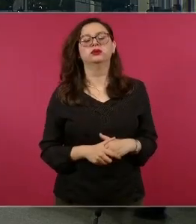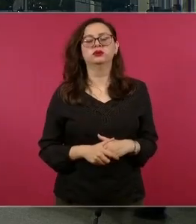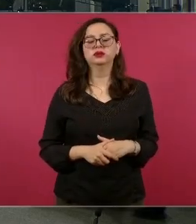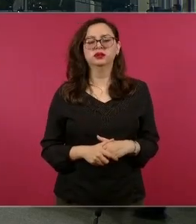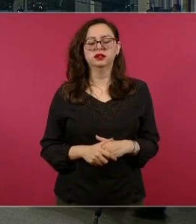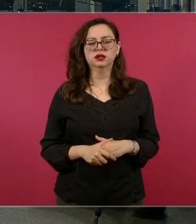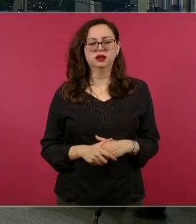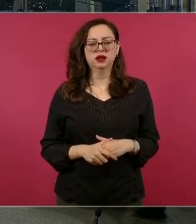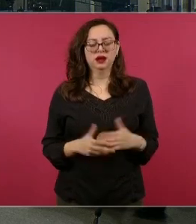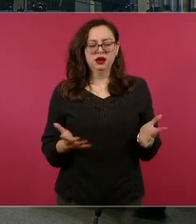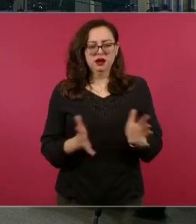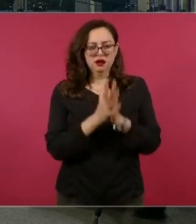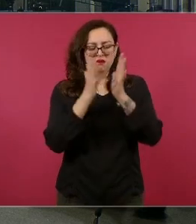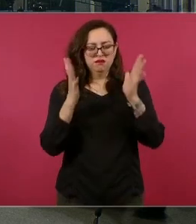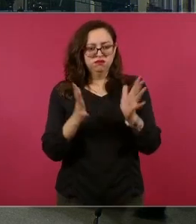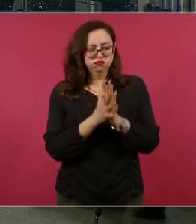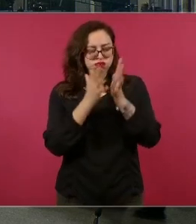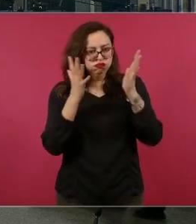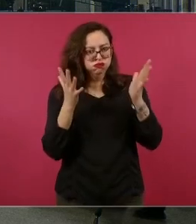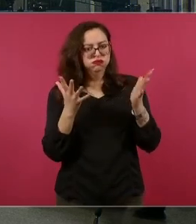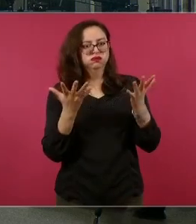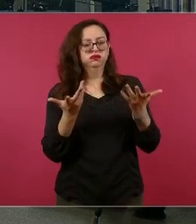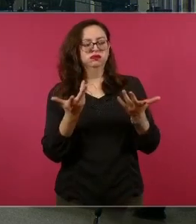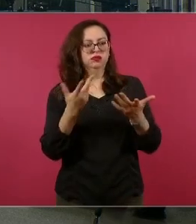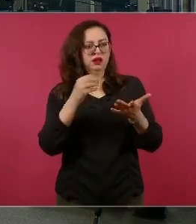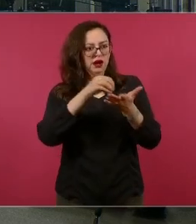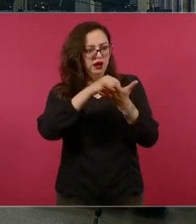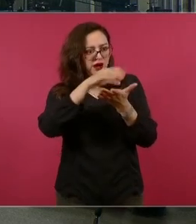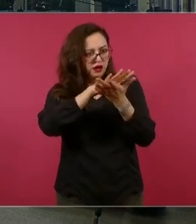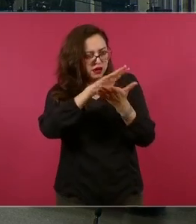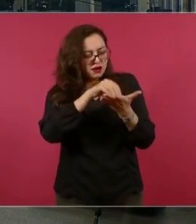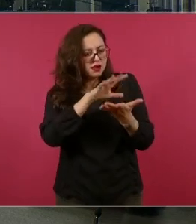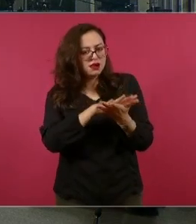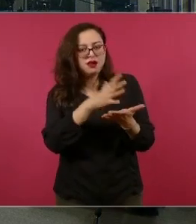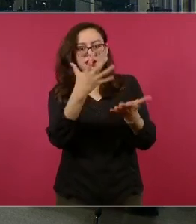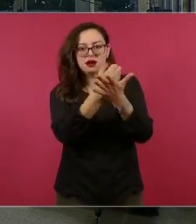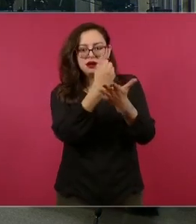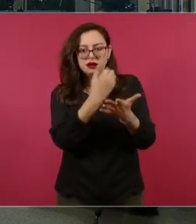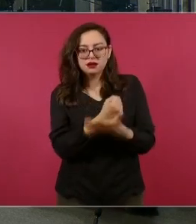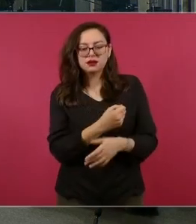de participación y de resultados.